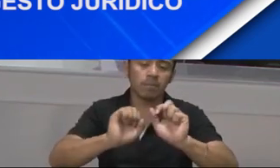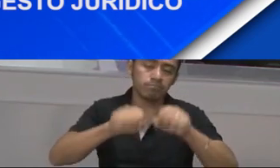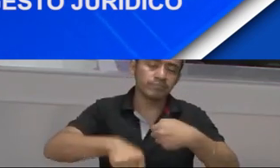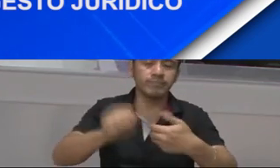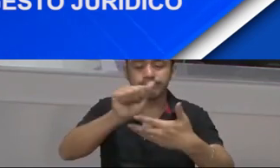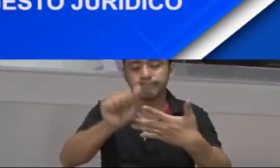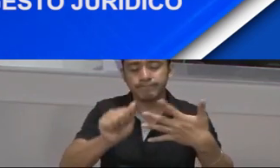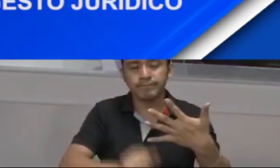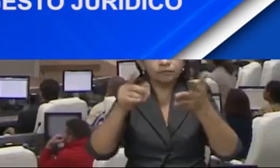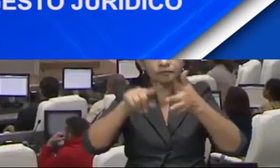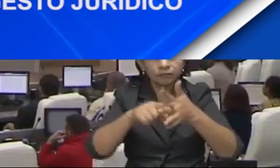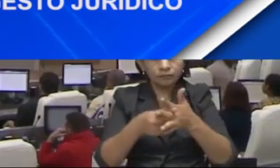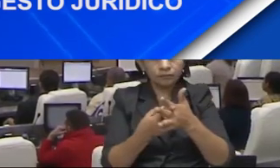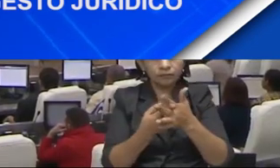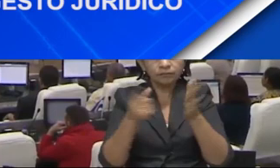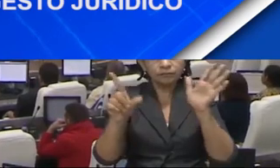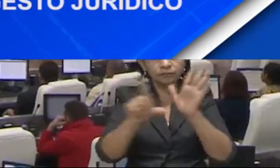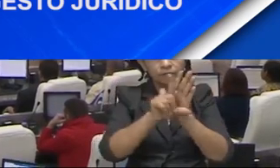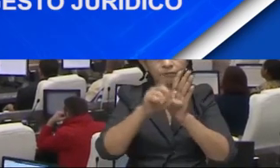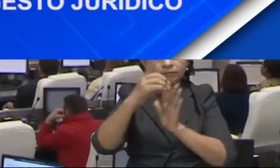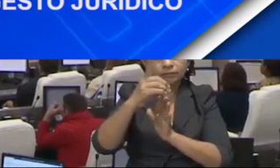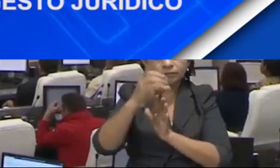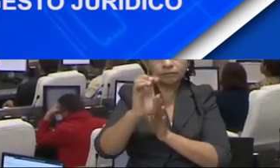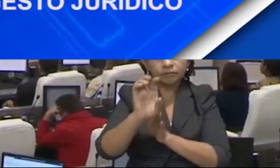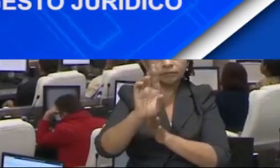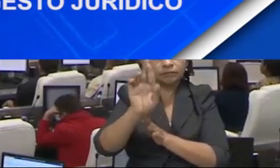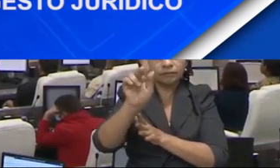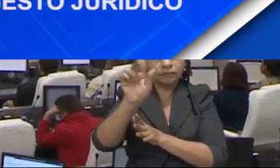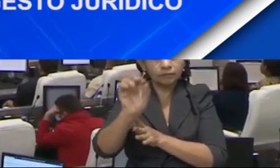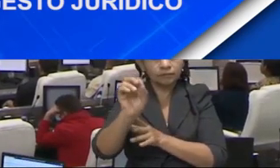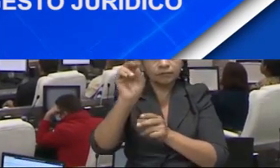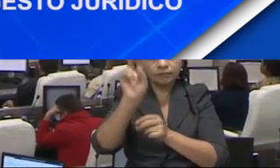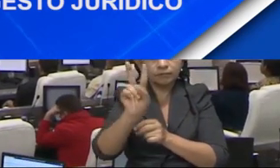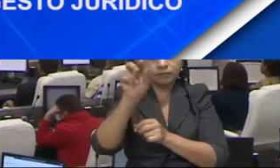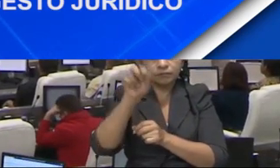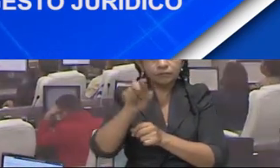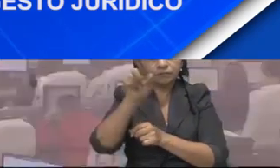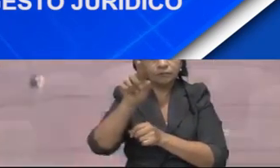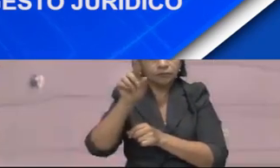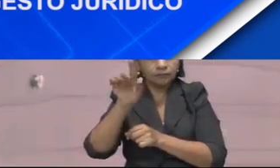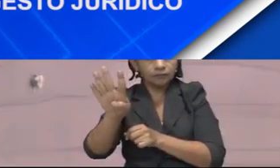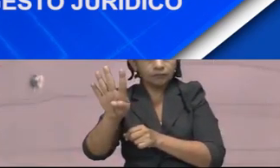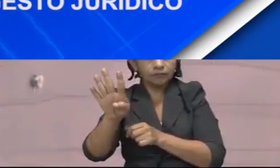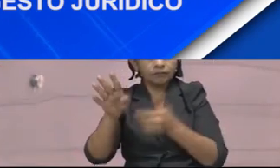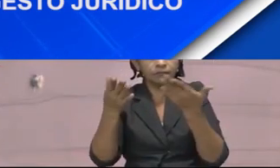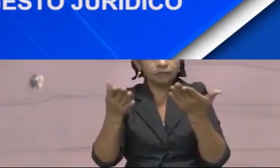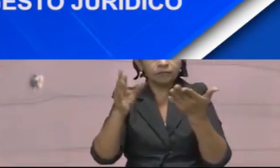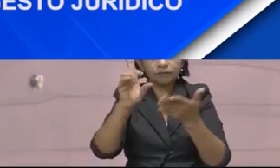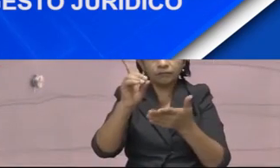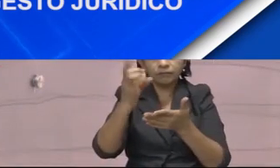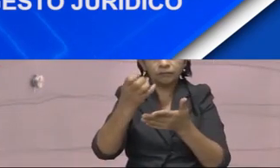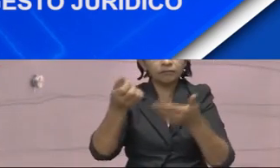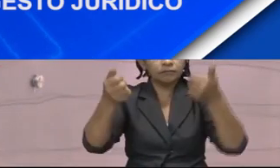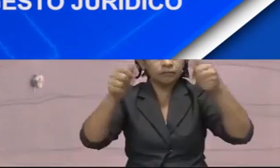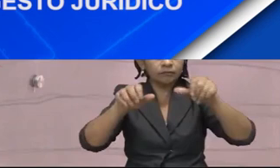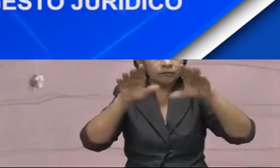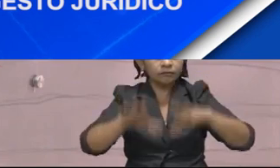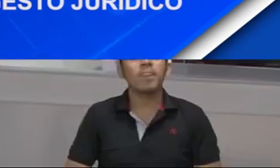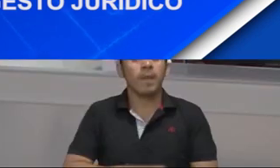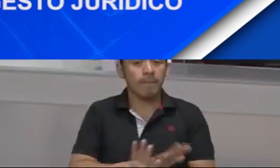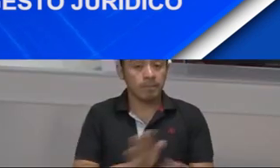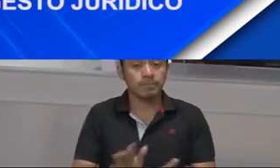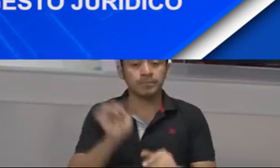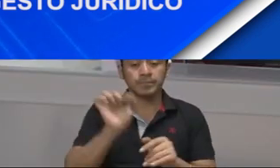los artículos de la norma. Agregó que se identificaron 9 normas que afectan expresamente en la codificación